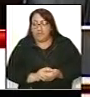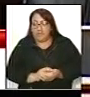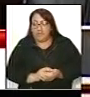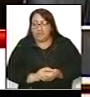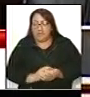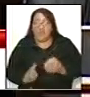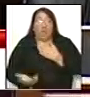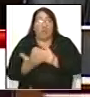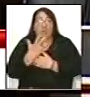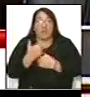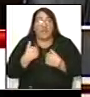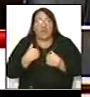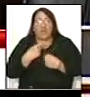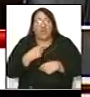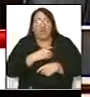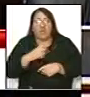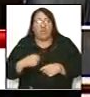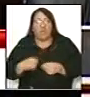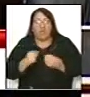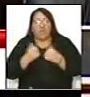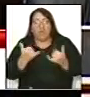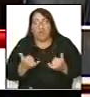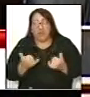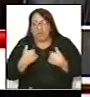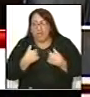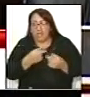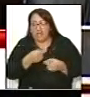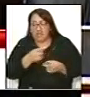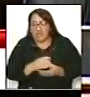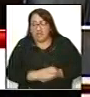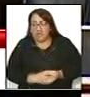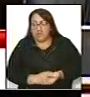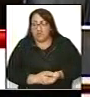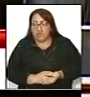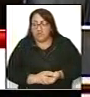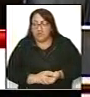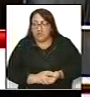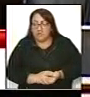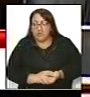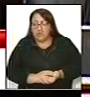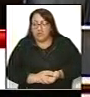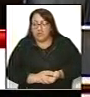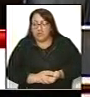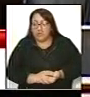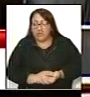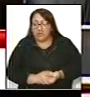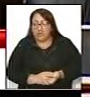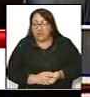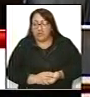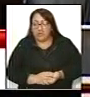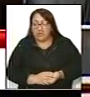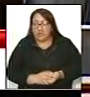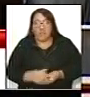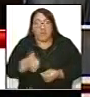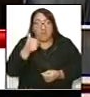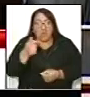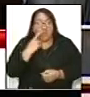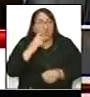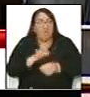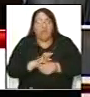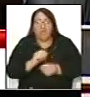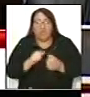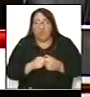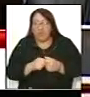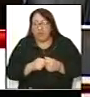Obligarnos a tener un gobierno como el que ahora tienen ellos. Saludo que esto no se haya cumplido con